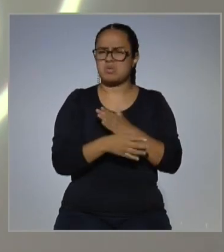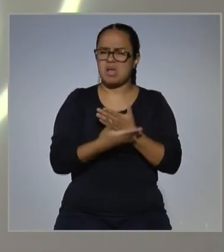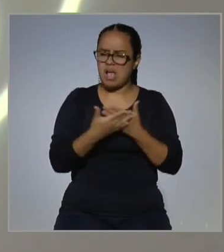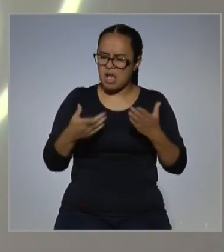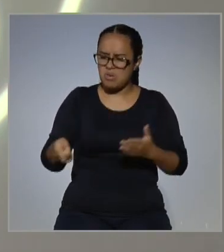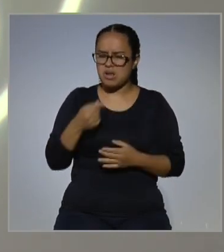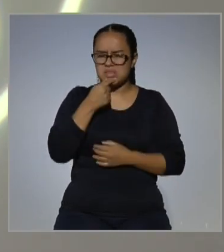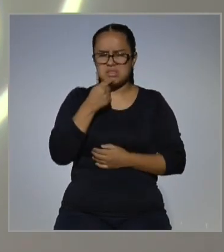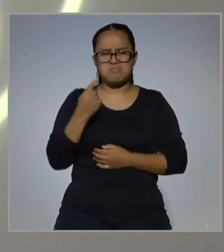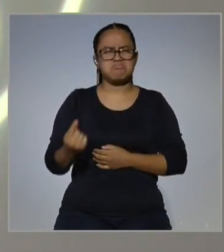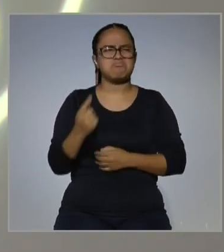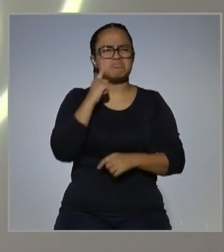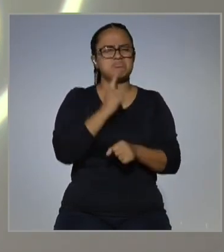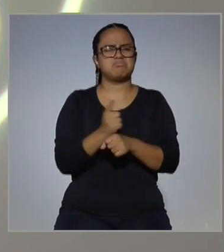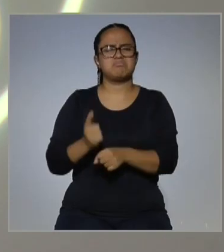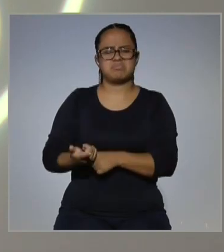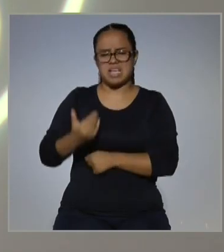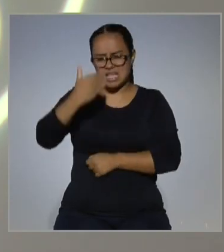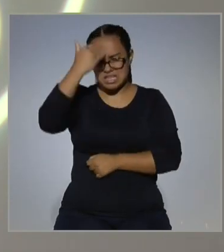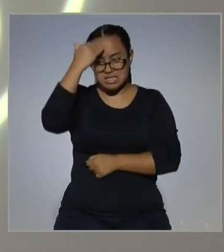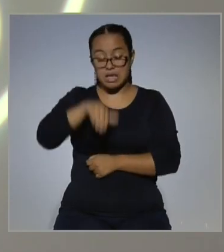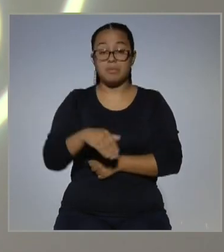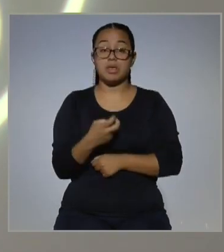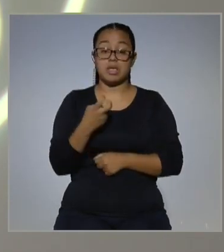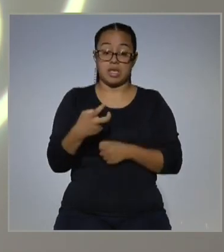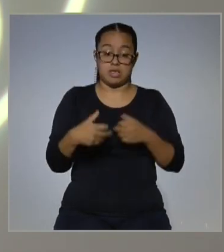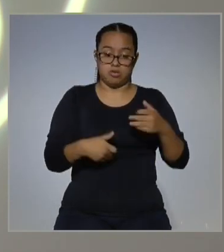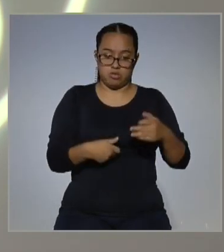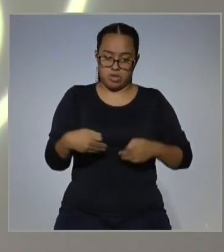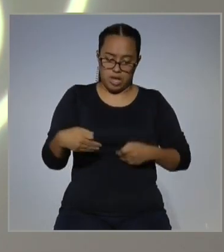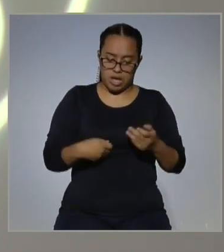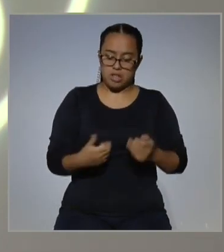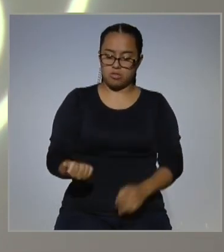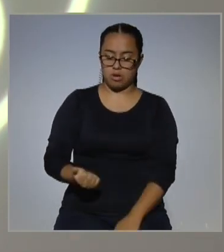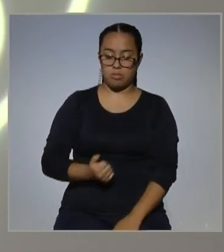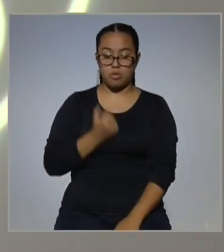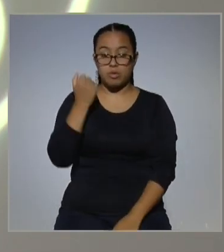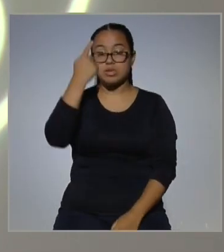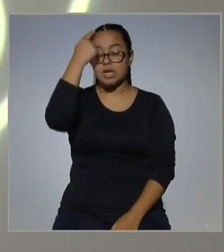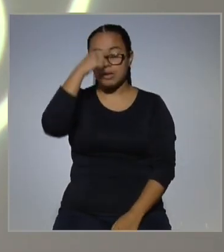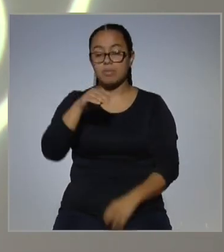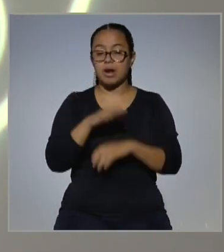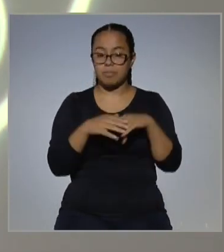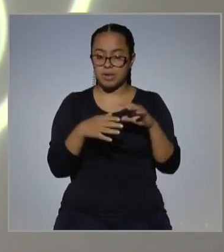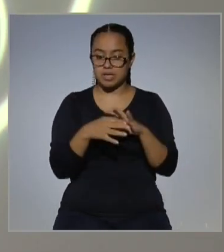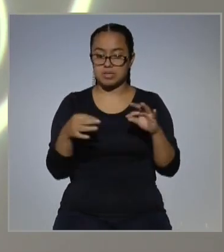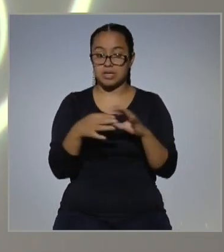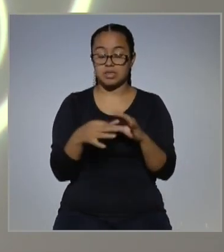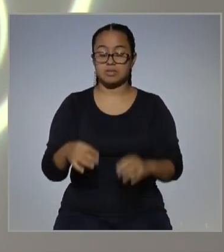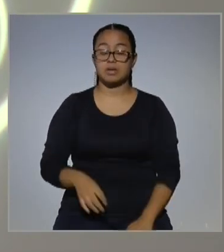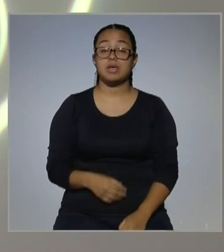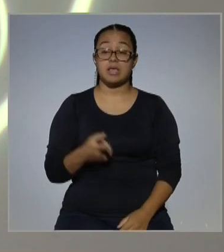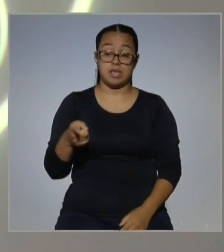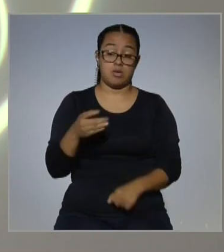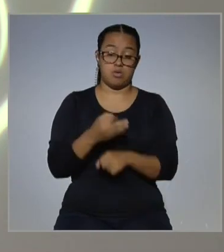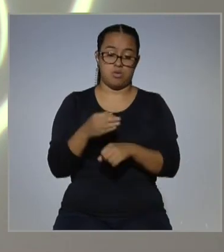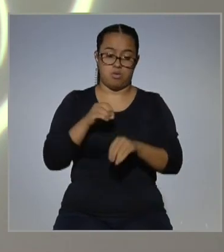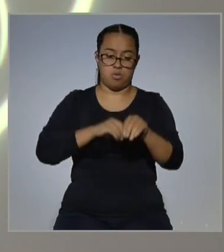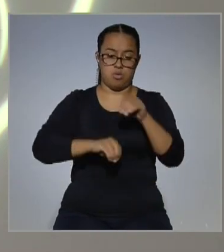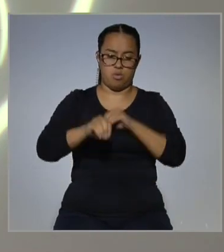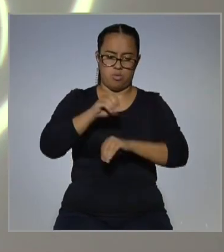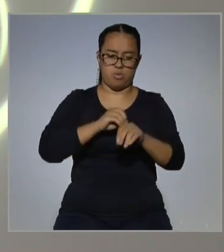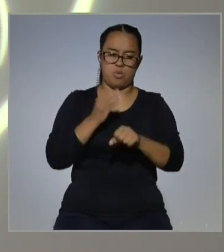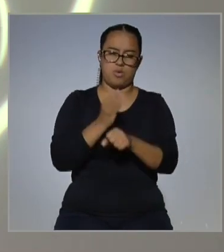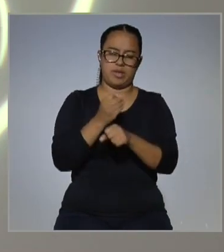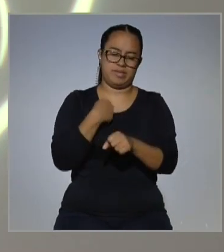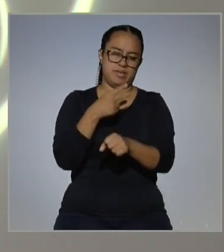supuesto, que perciben lo que está pasando. Y el teatro es una excelente forma de acercarlos a estos temas. Y es el caso de la obra que